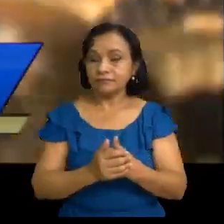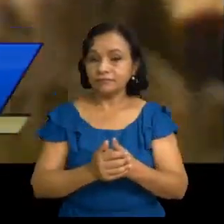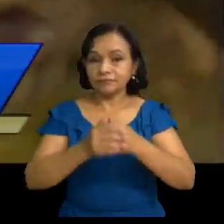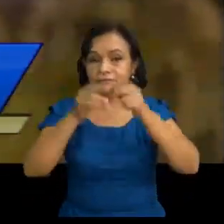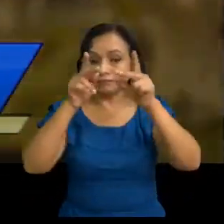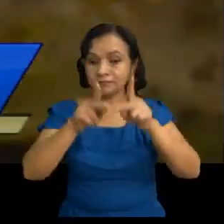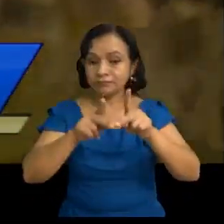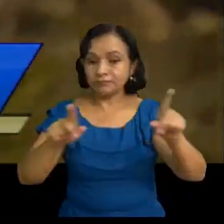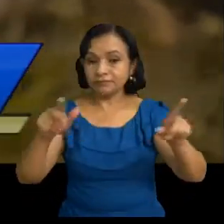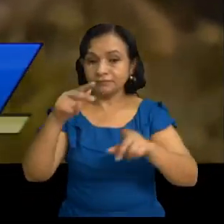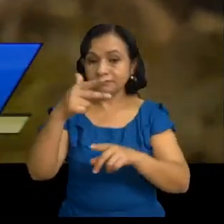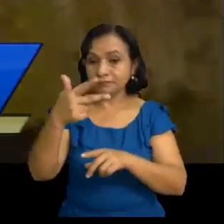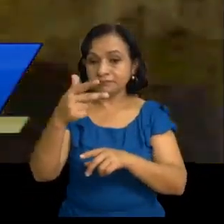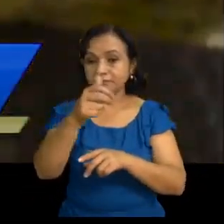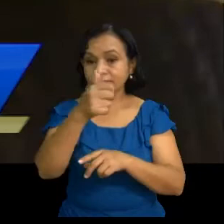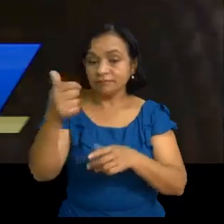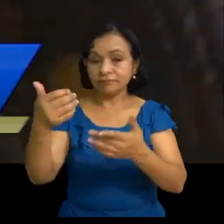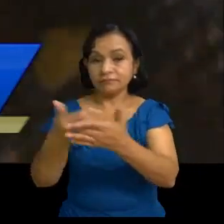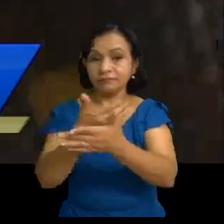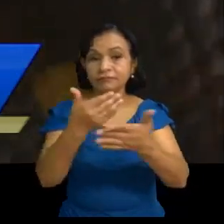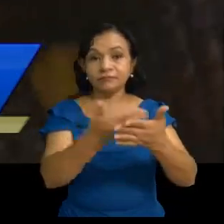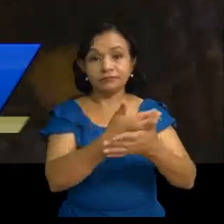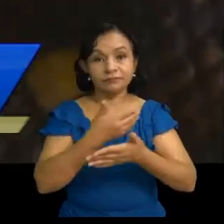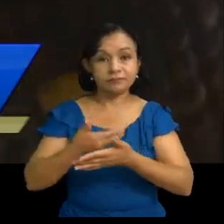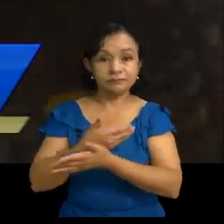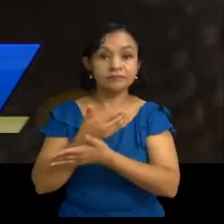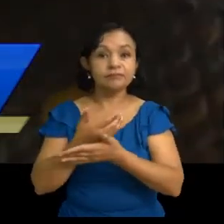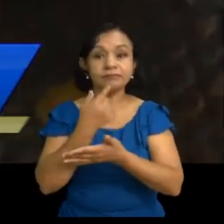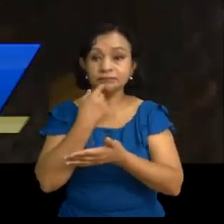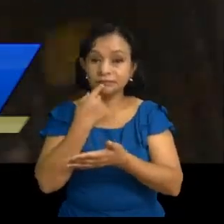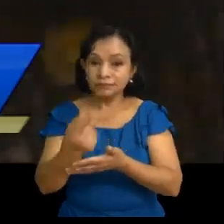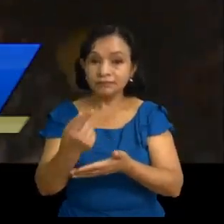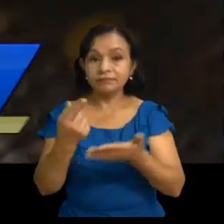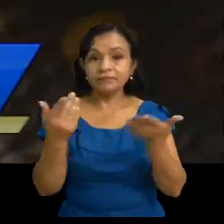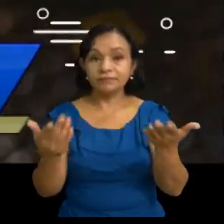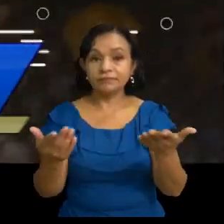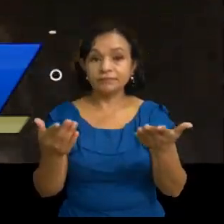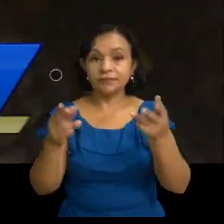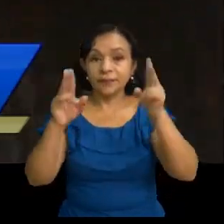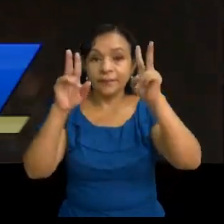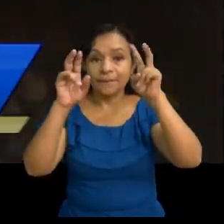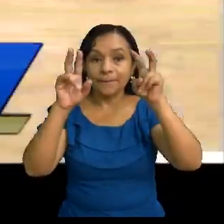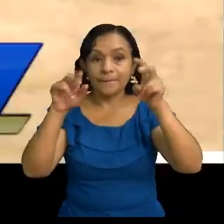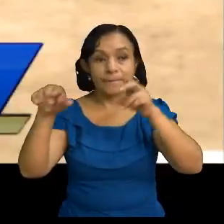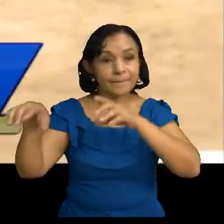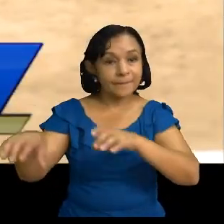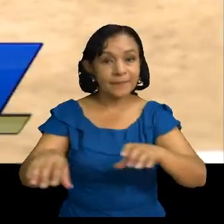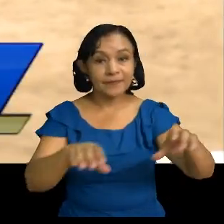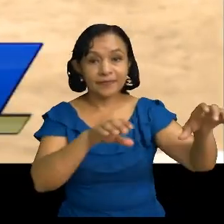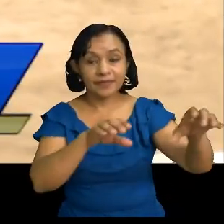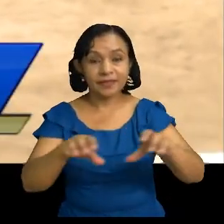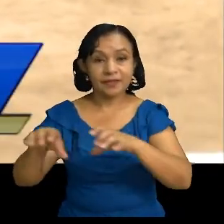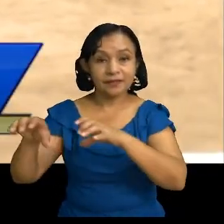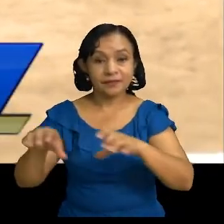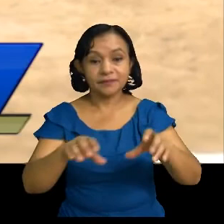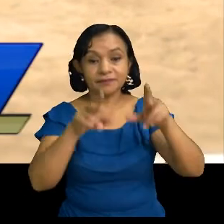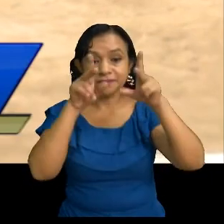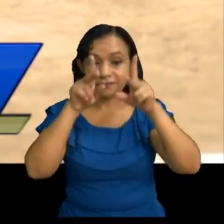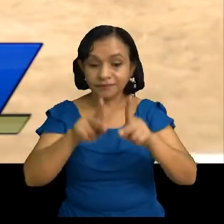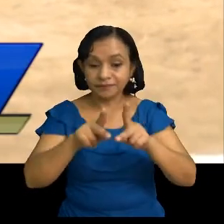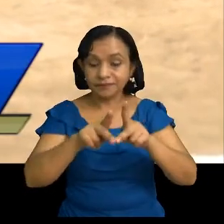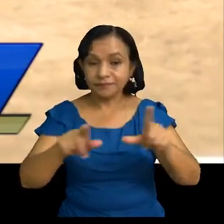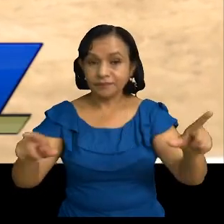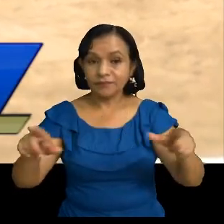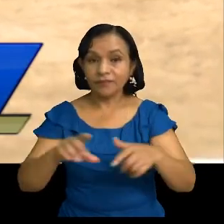de 86 nuevos criaderos que estamos declarando y casualmente en el marco de estas festividades que es un plan que no es